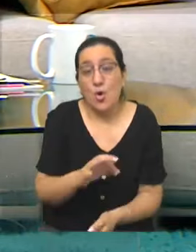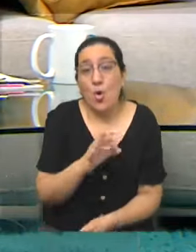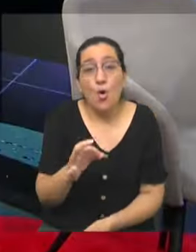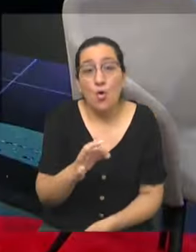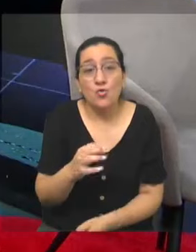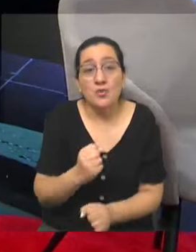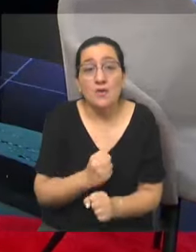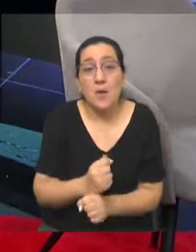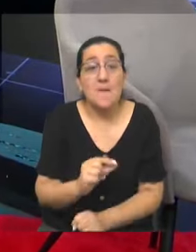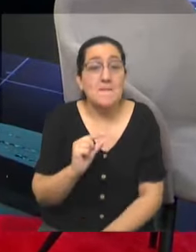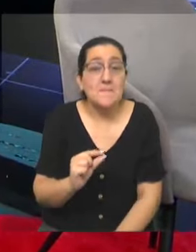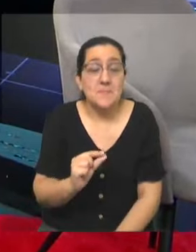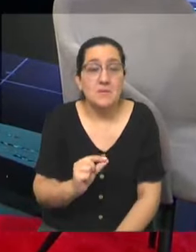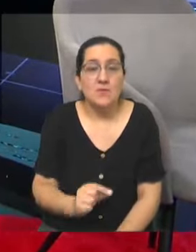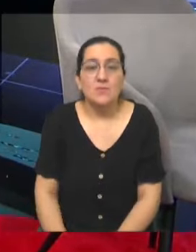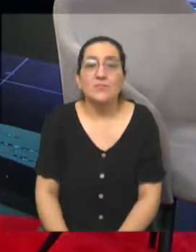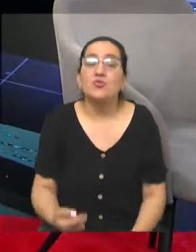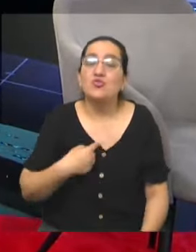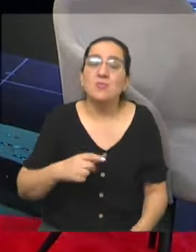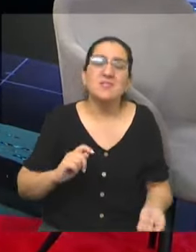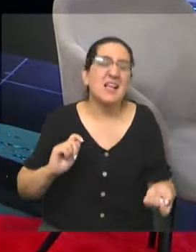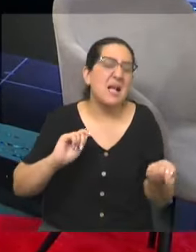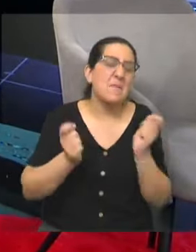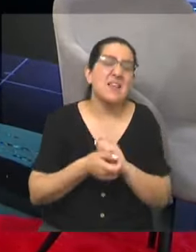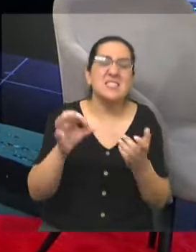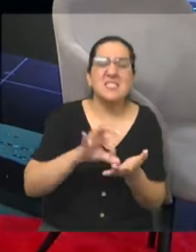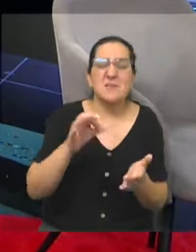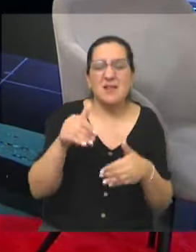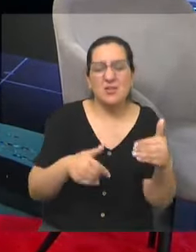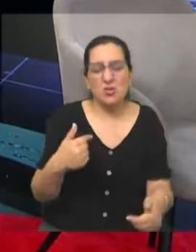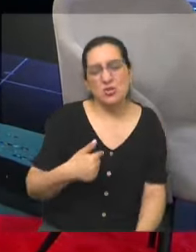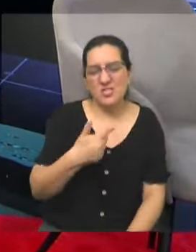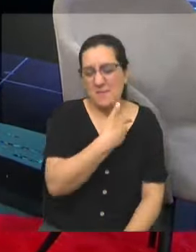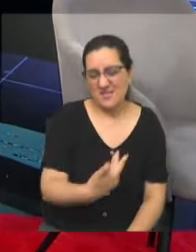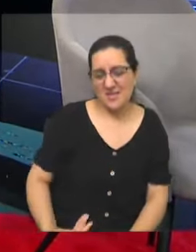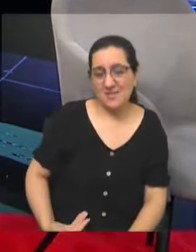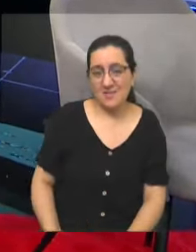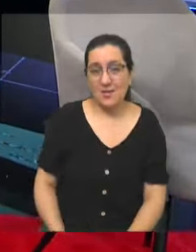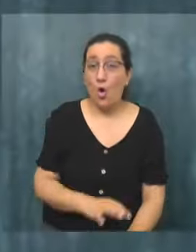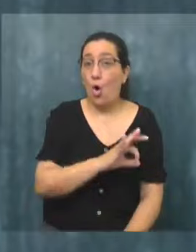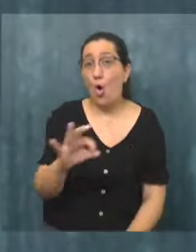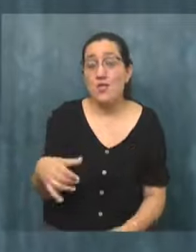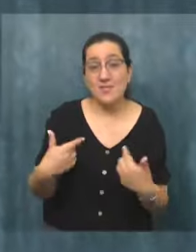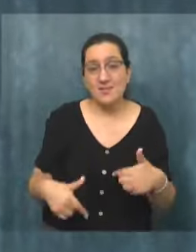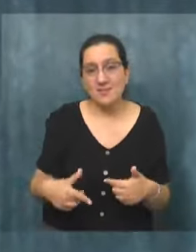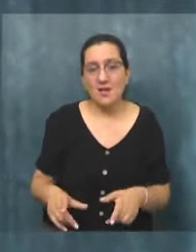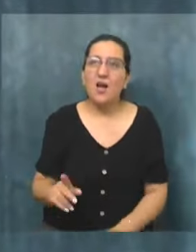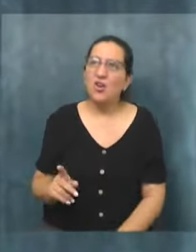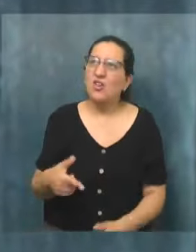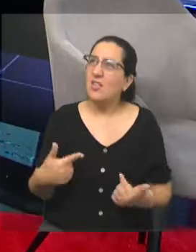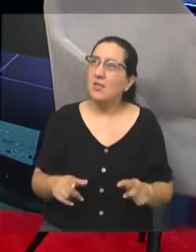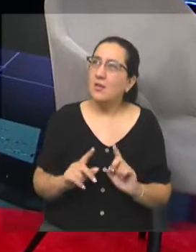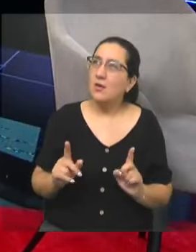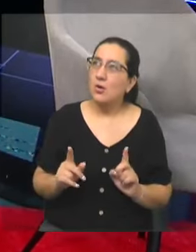mínimas. Señores y señores, nosotros vamos a cambiar todo el sistema electoral cuando de este país presidente. Cuando yo sea presidente. Sí. O intendente, no, no tendría mucho, pero